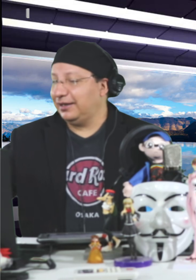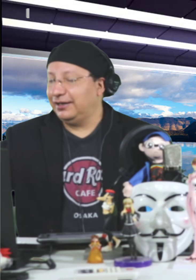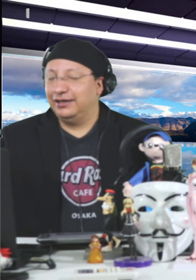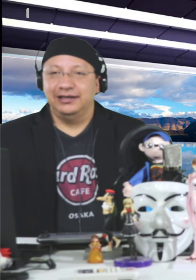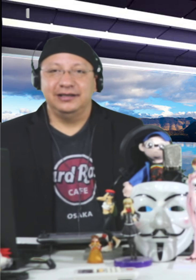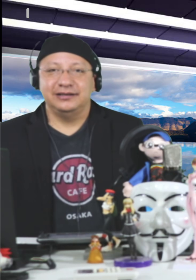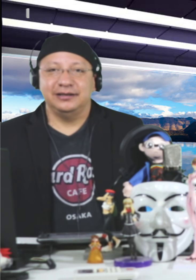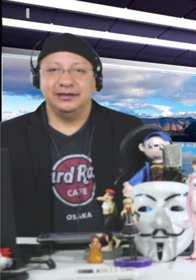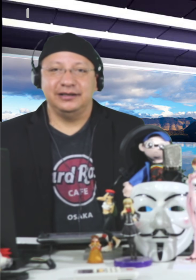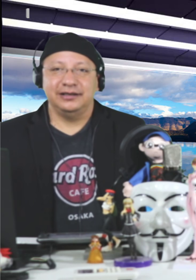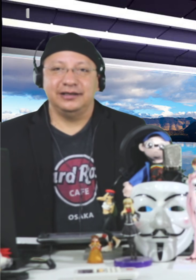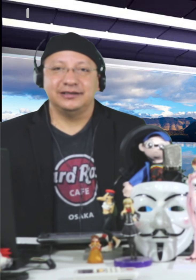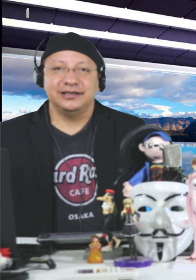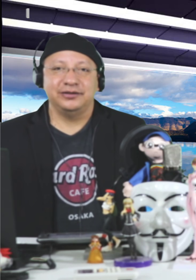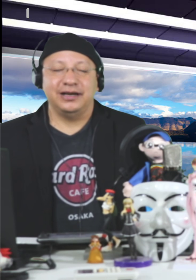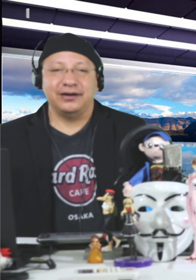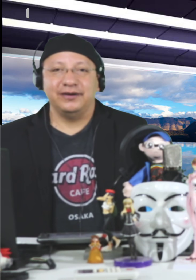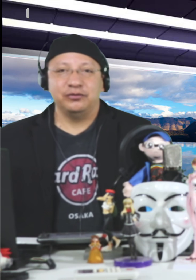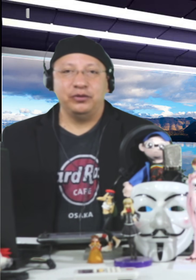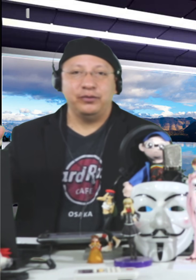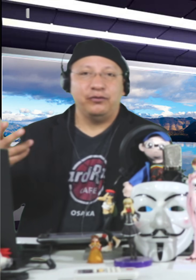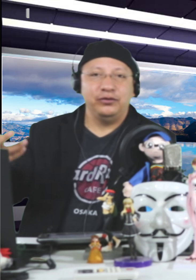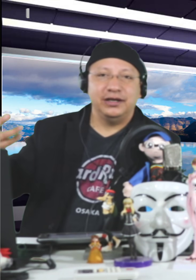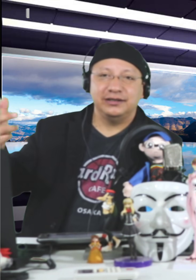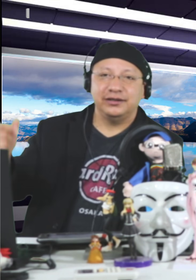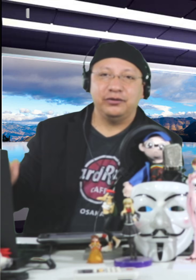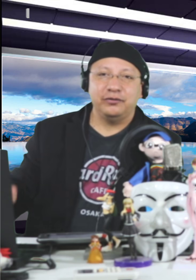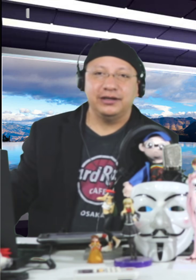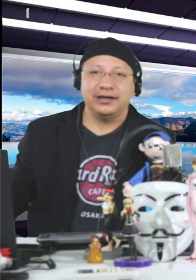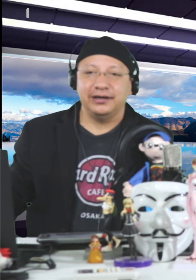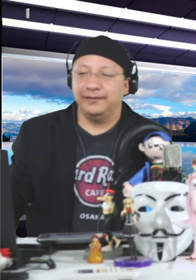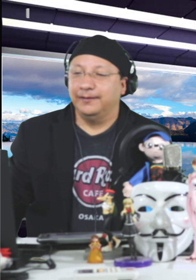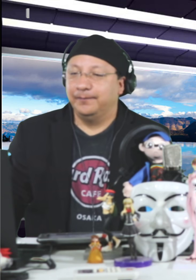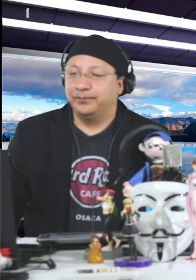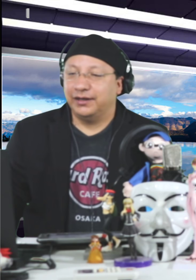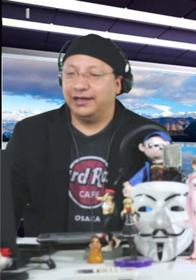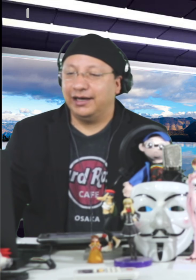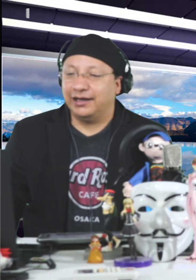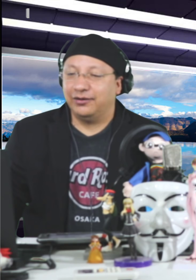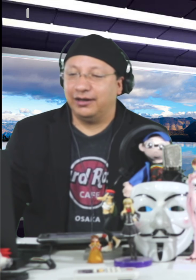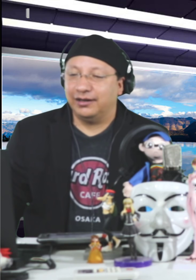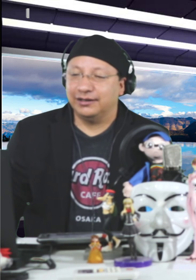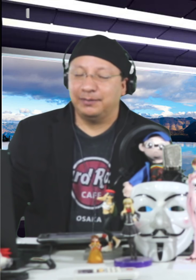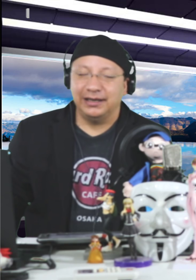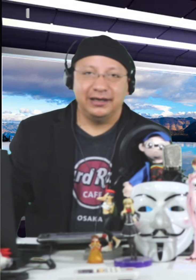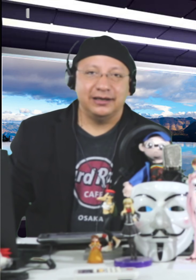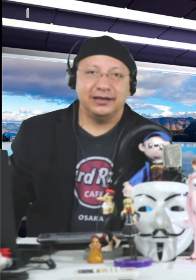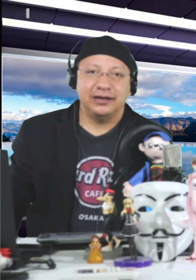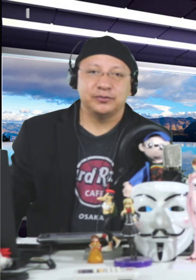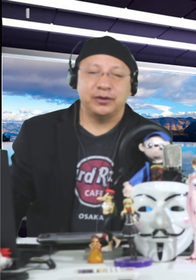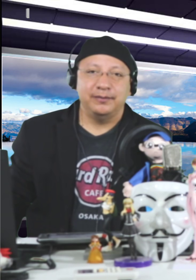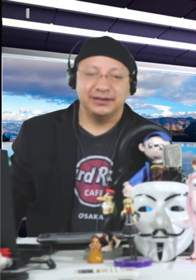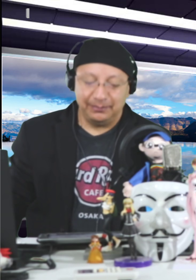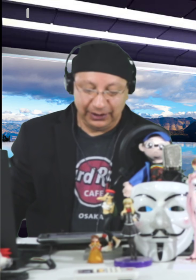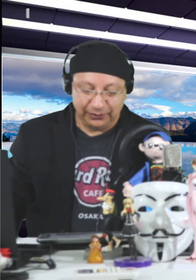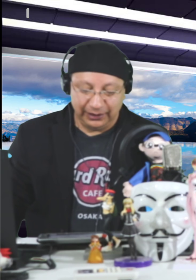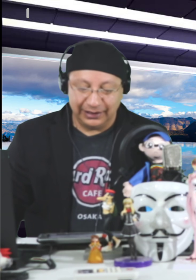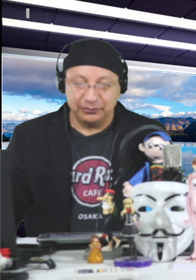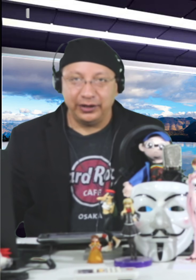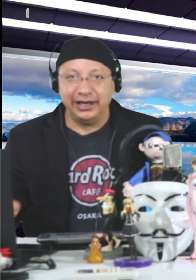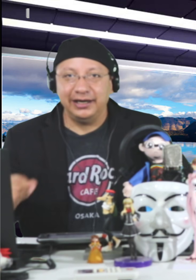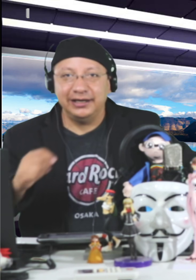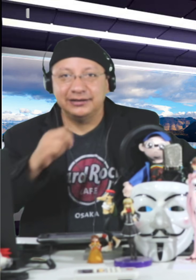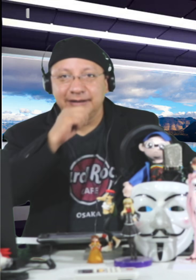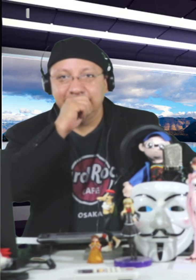presidente se está haciendo una reflexión muy profunda y se dio cuenta que le ha dado la espalda a los problemas de México y a